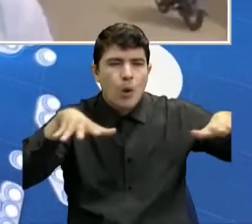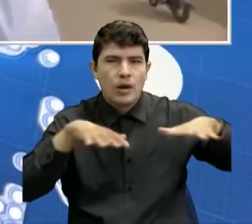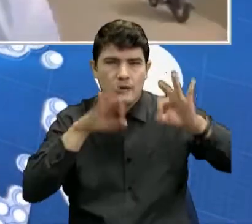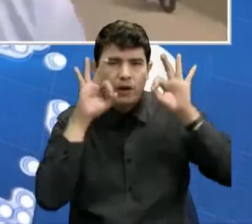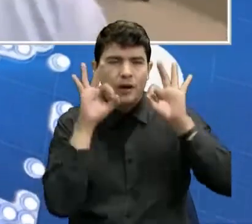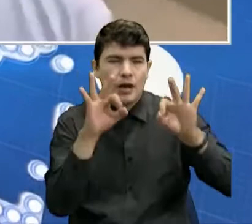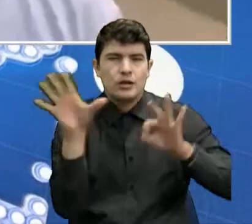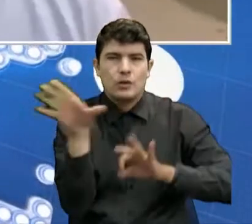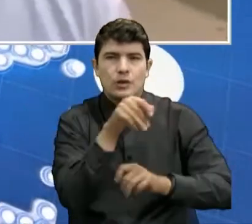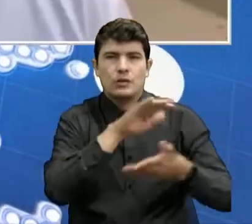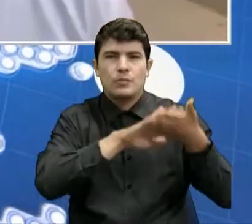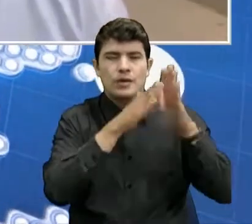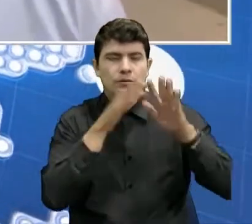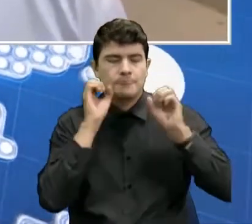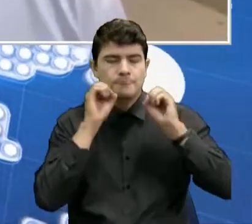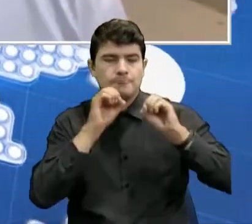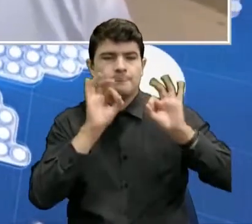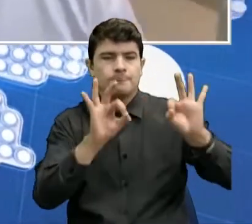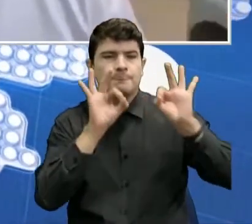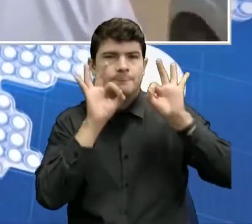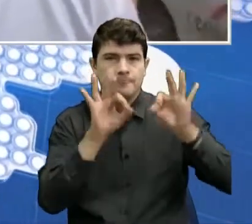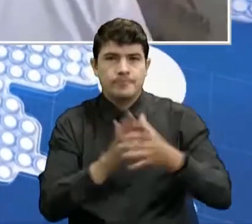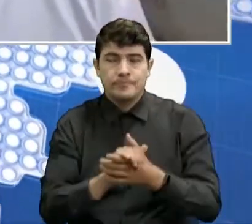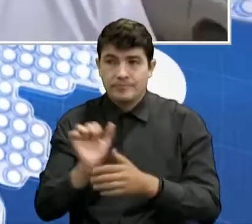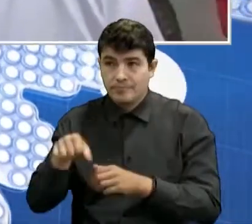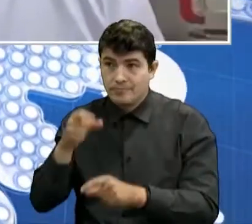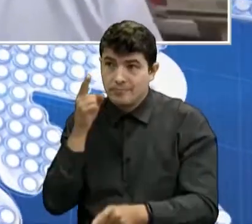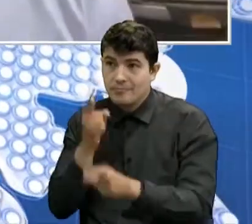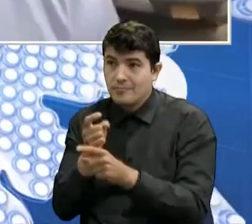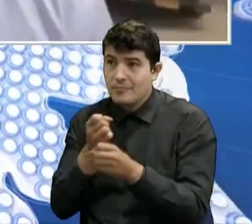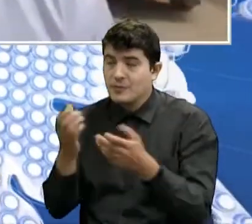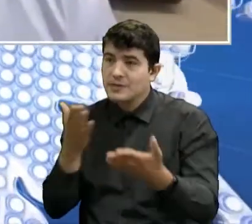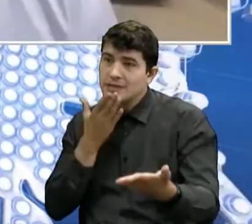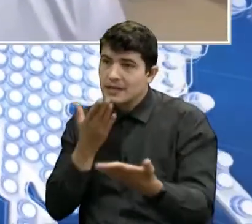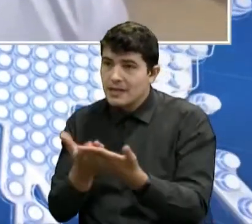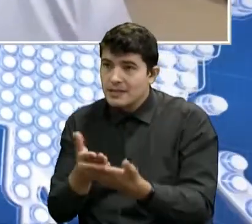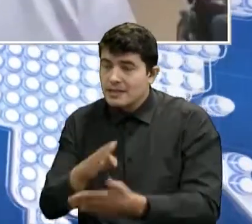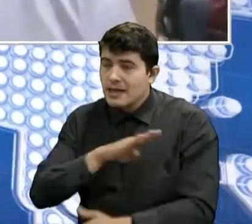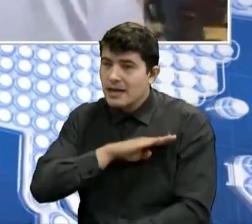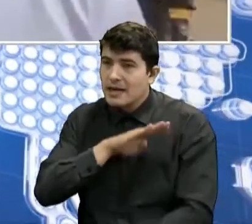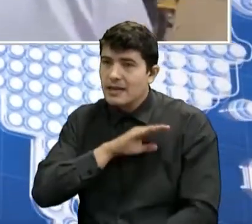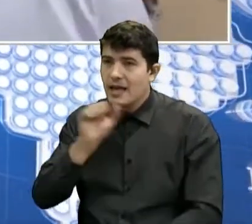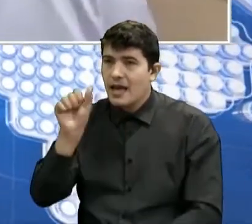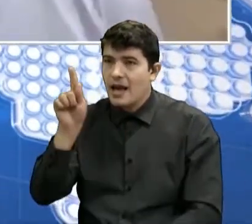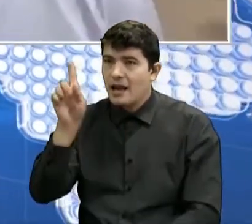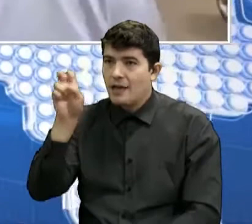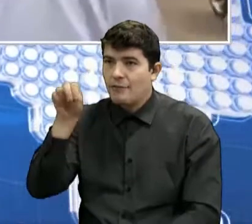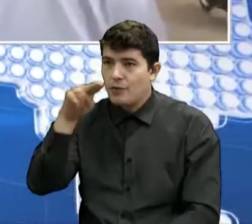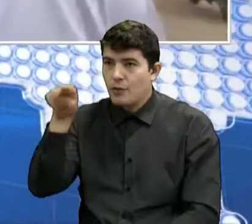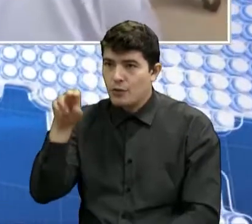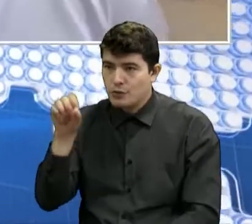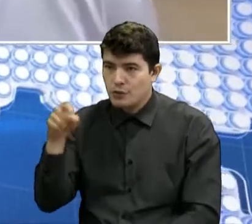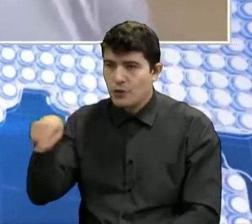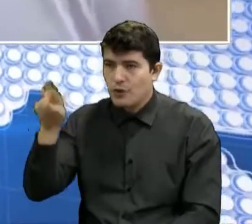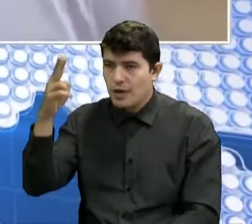gente. Alcalde Alfonso El Hash en Barranca Bermeja, gracias por estar a esta hora con nosotros y resolver estas dudas de los